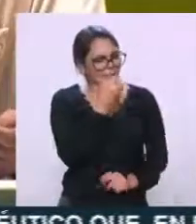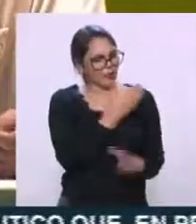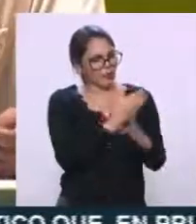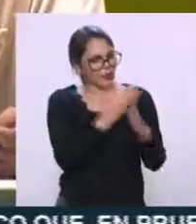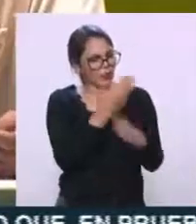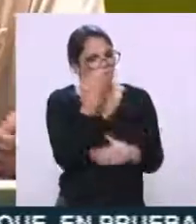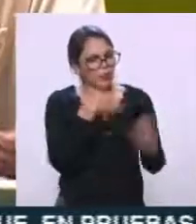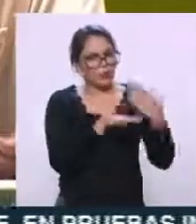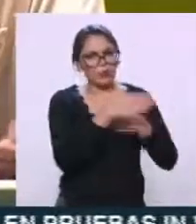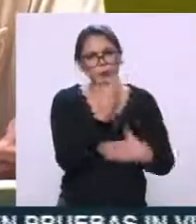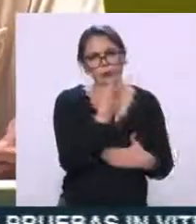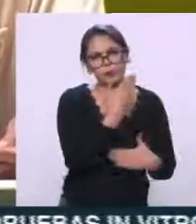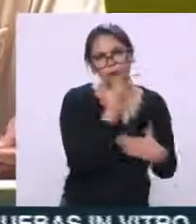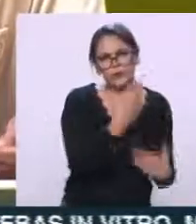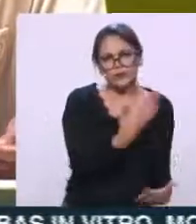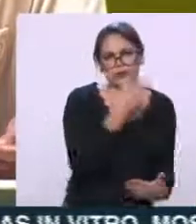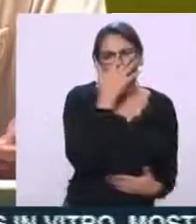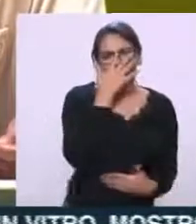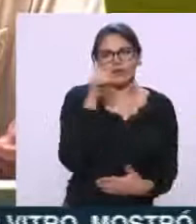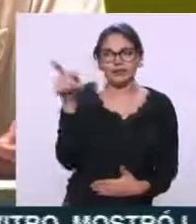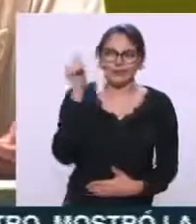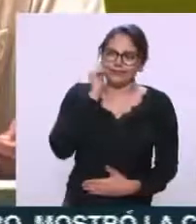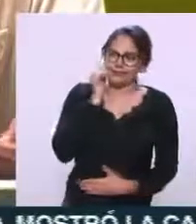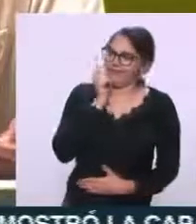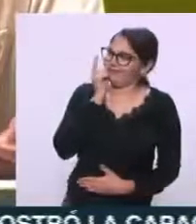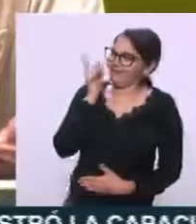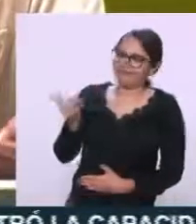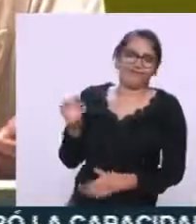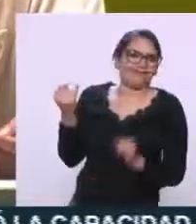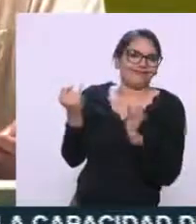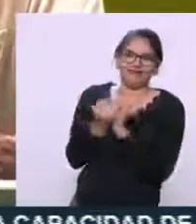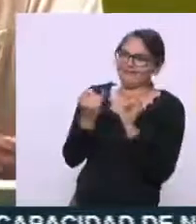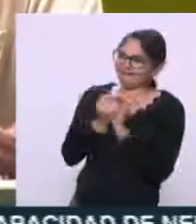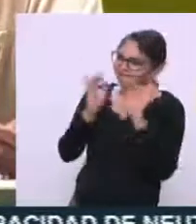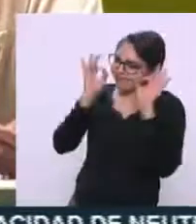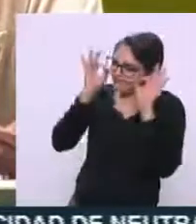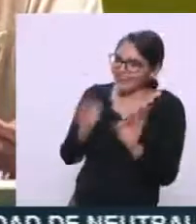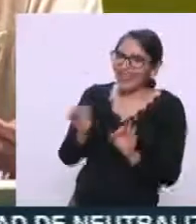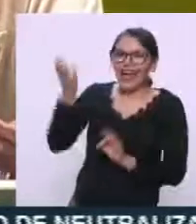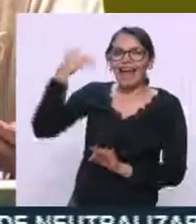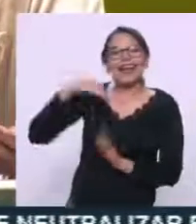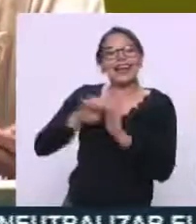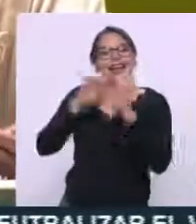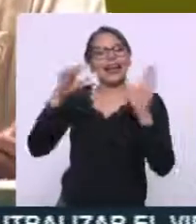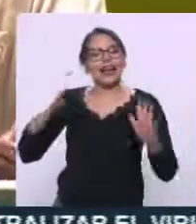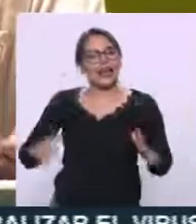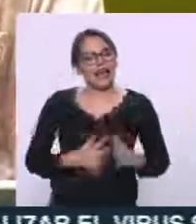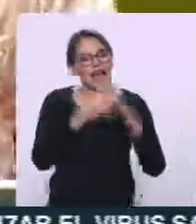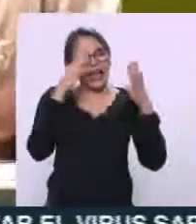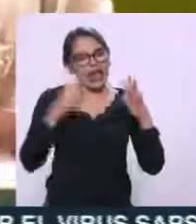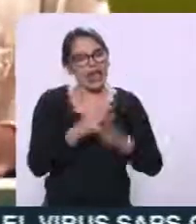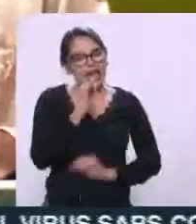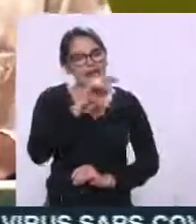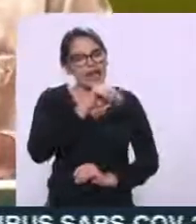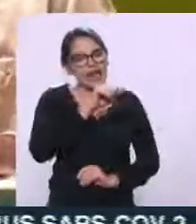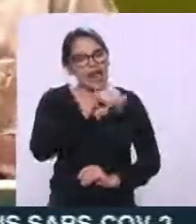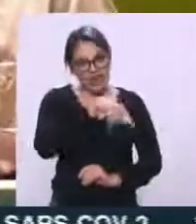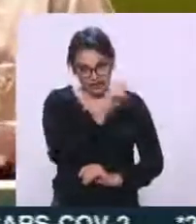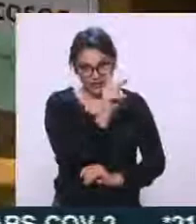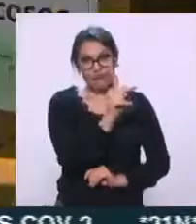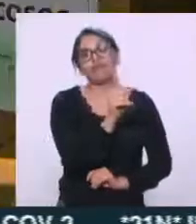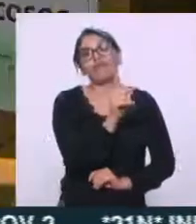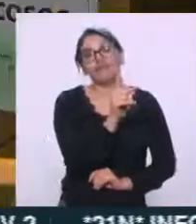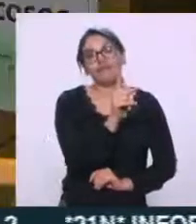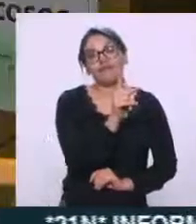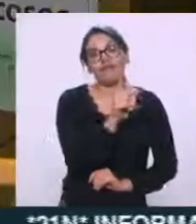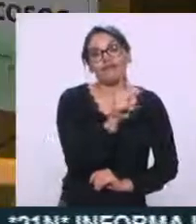comunidad internacional, como tú lo describiste en el caso de la guerra de Irak, cuando en efecto Adolfo Aguilar Sincer